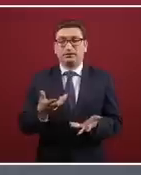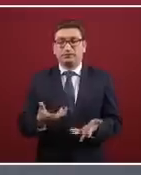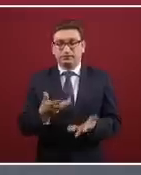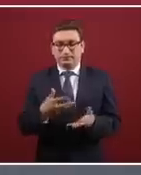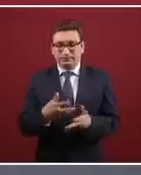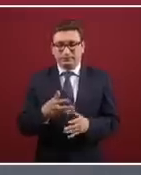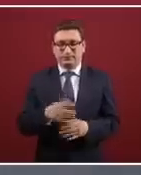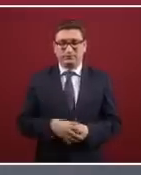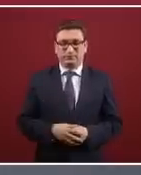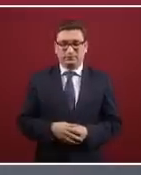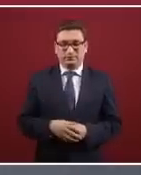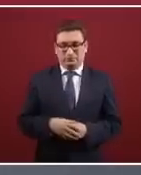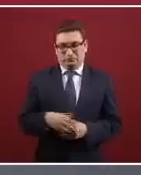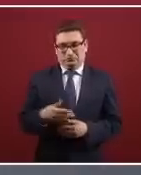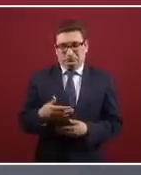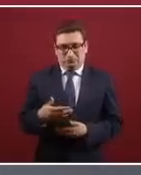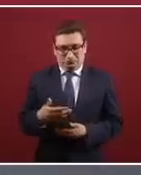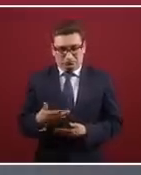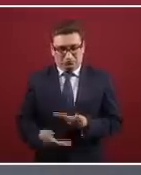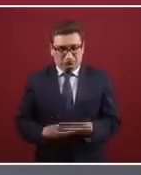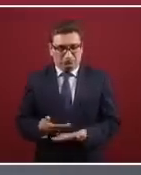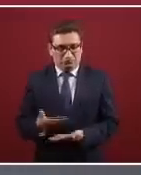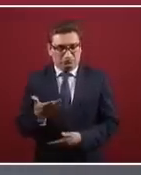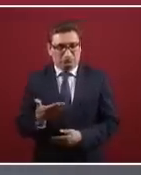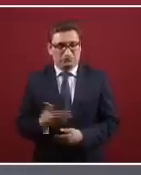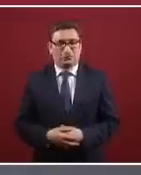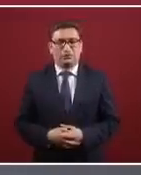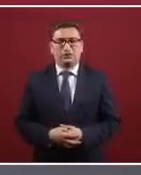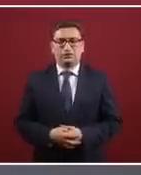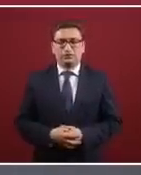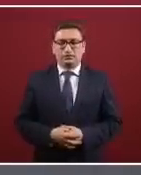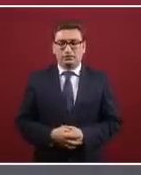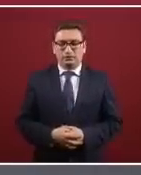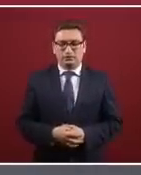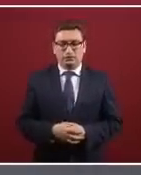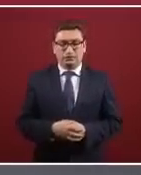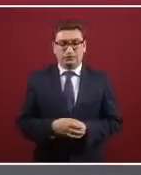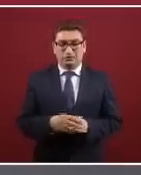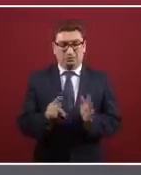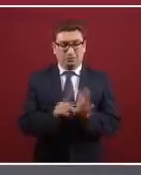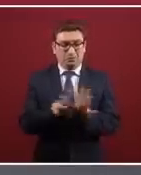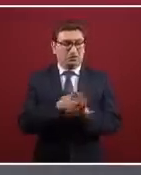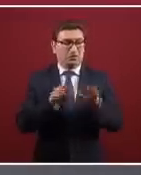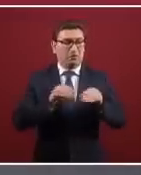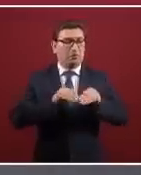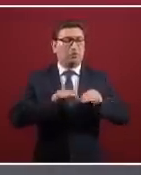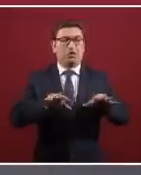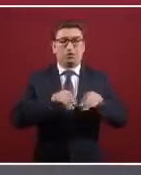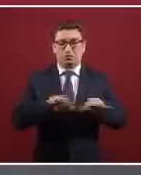que estaba al servicio del régimen se desata.